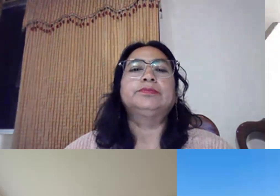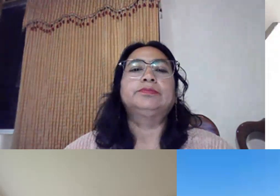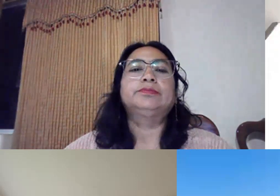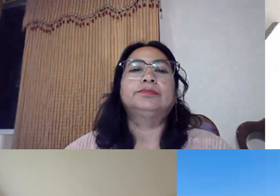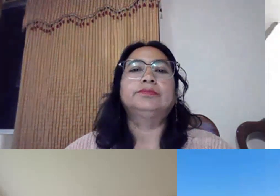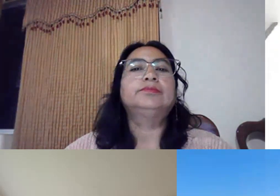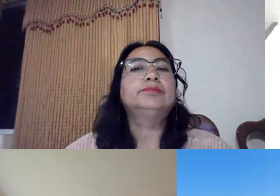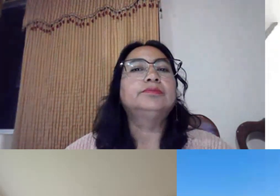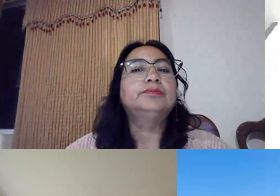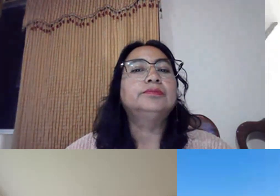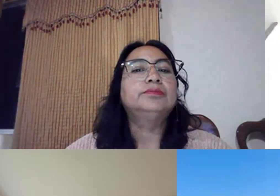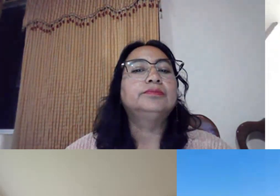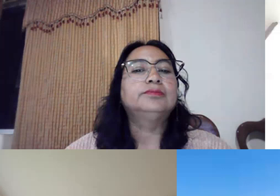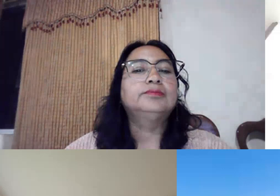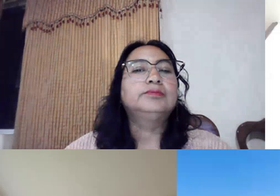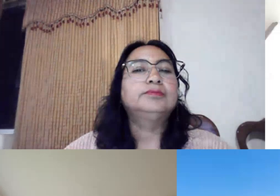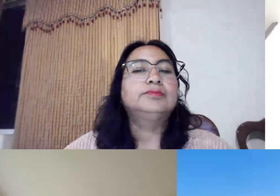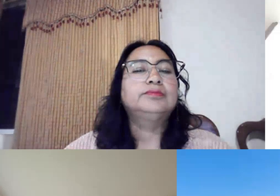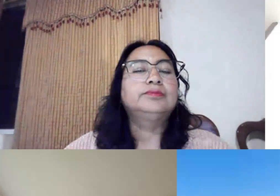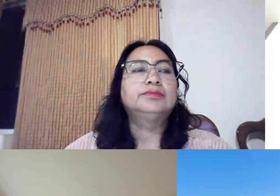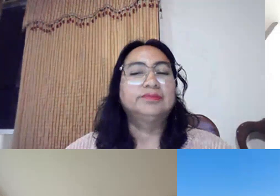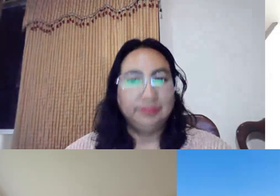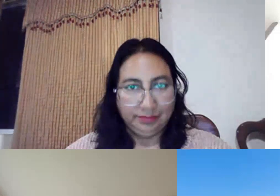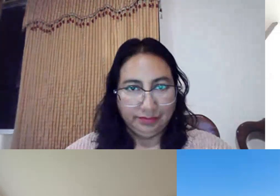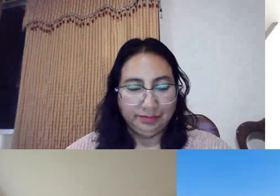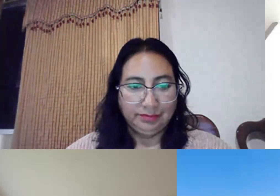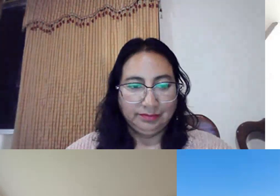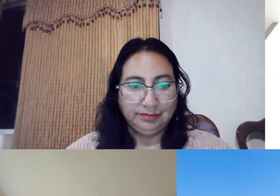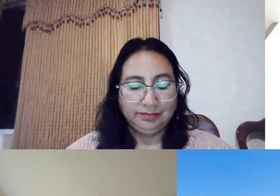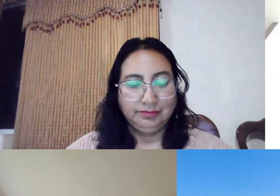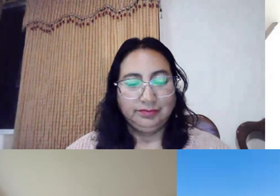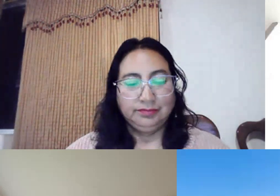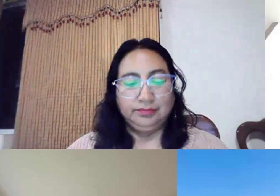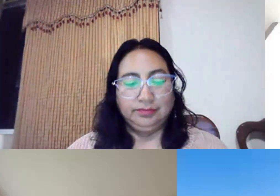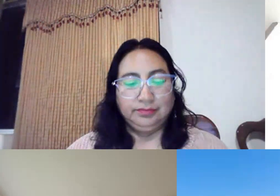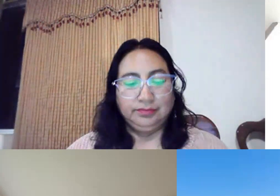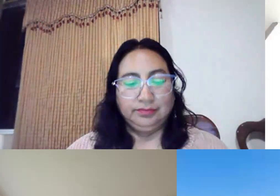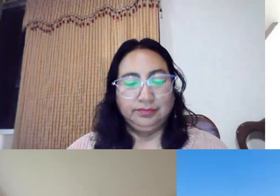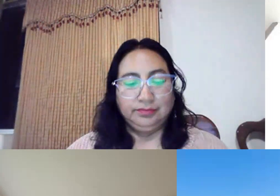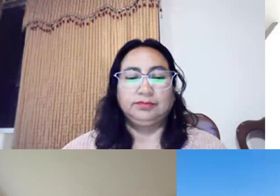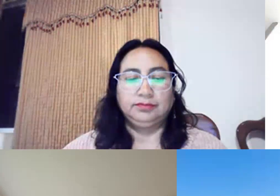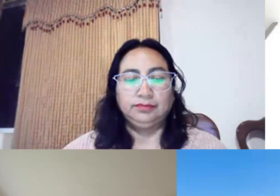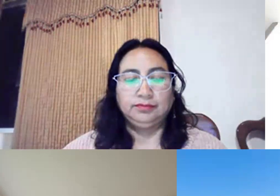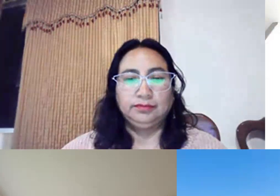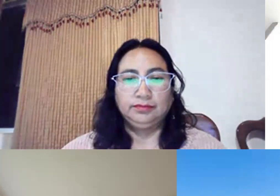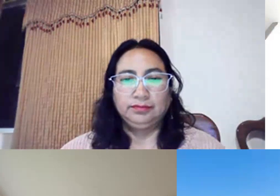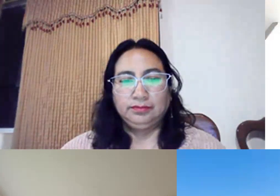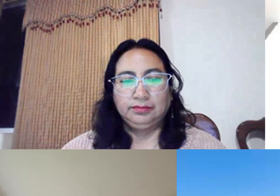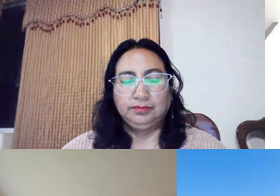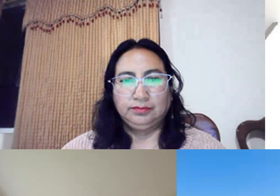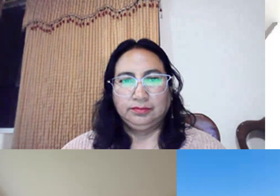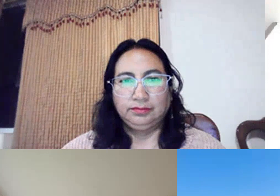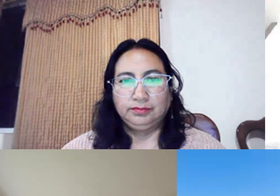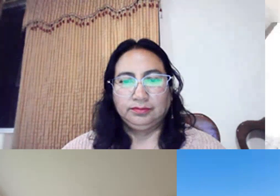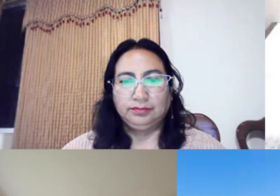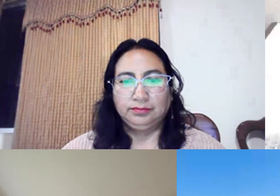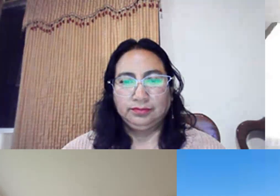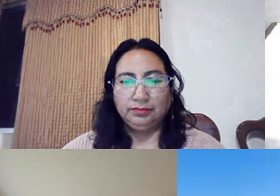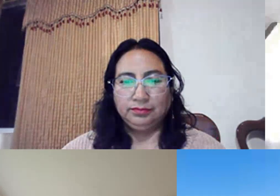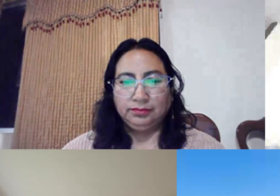es porque, un ejemplo, en la evaluación y el examen de la unidad 1 de una materia, saqué en la